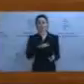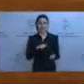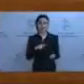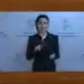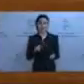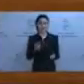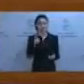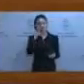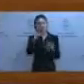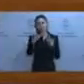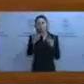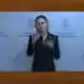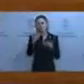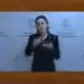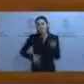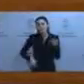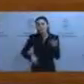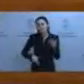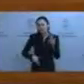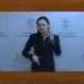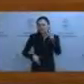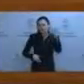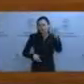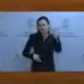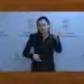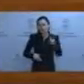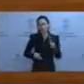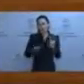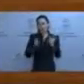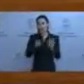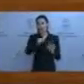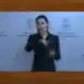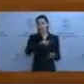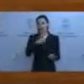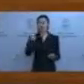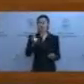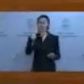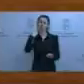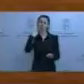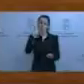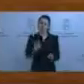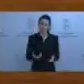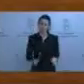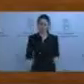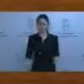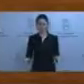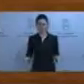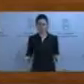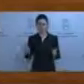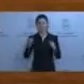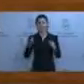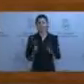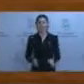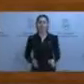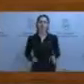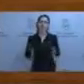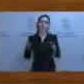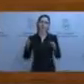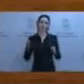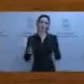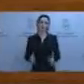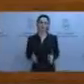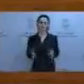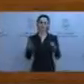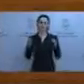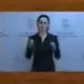eco de algo que nosotros hemos venido diciendo desde hace tiempo. Siempre lo hemos traído aquí, siempre que lo hemos traído aquí lo hemos